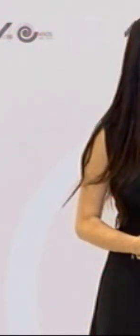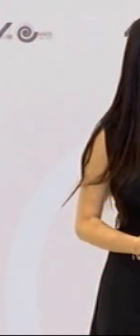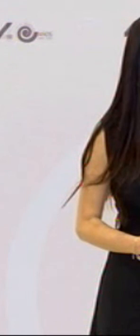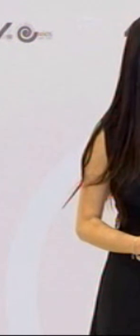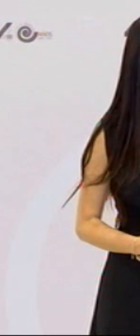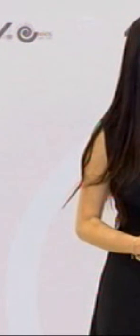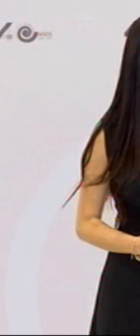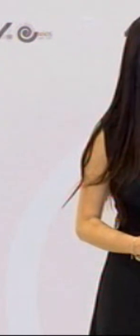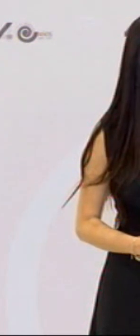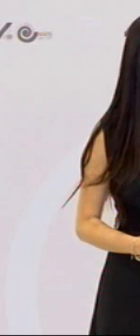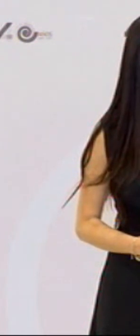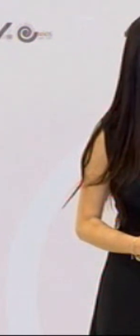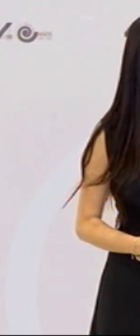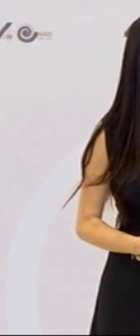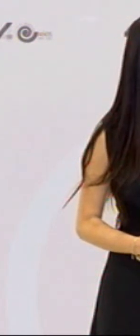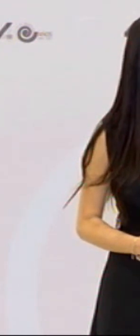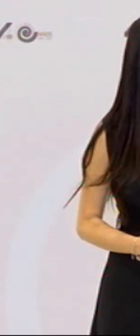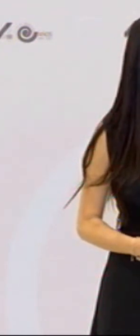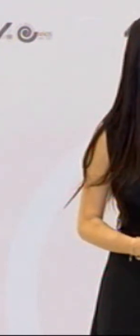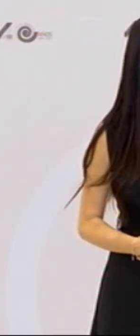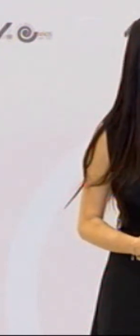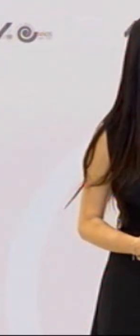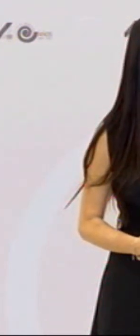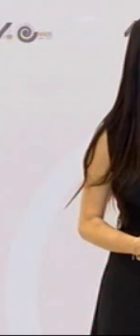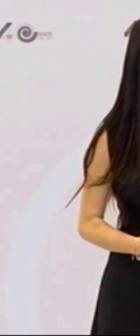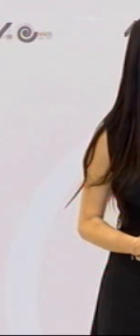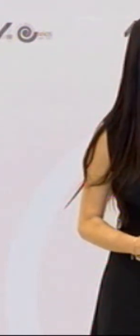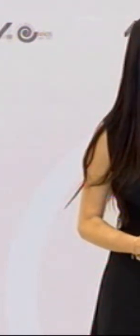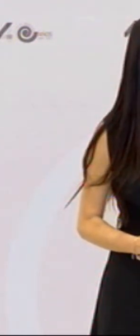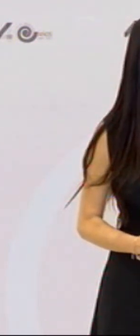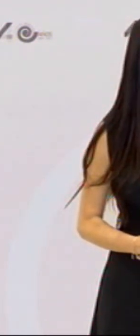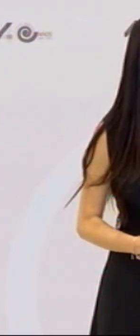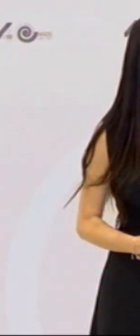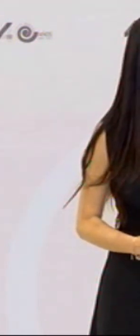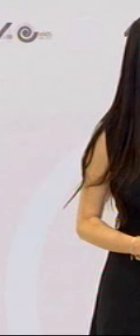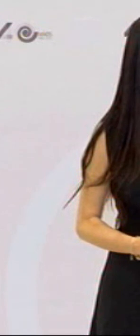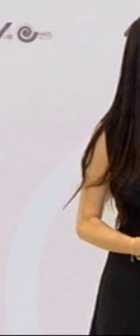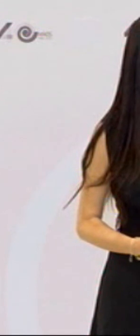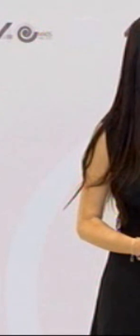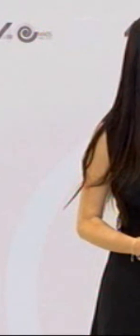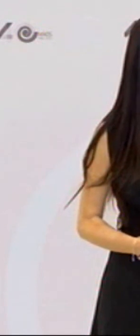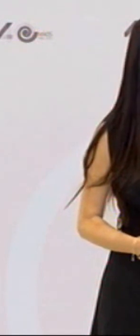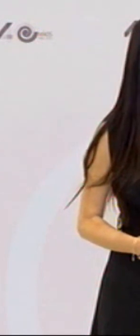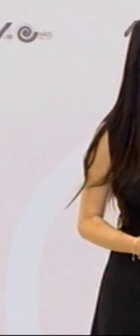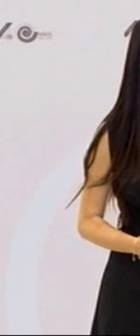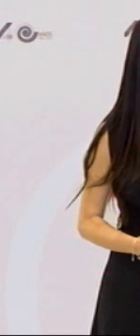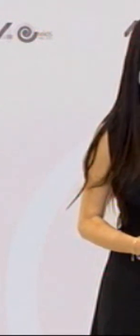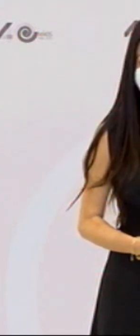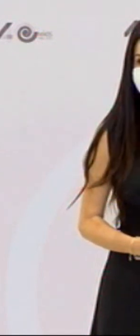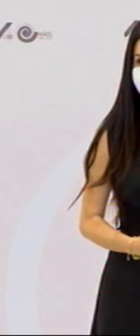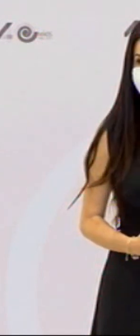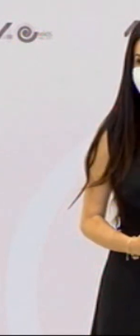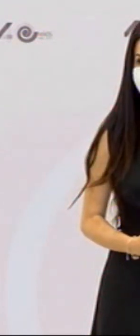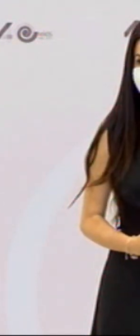atención también en el modelo de Canarias de futuro, porque efectivamente las islas orientales han crecido de una